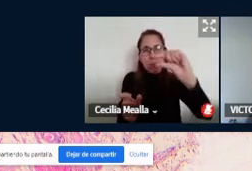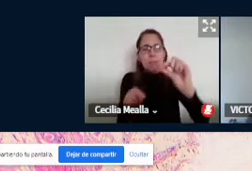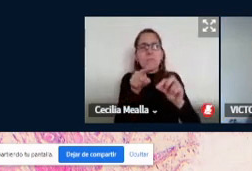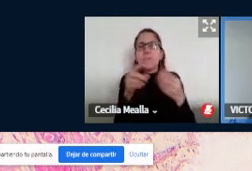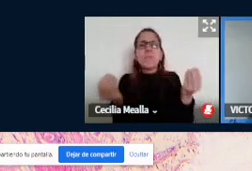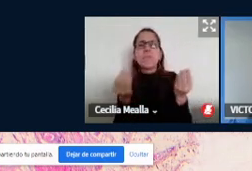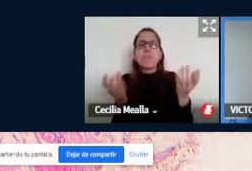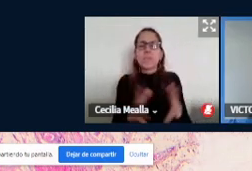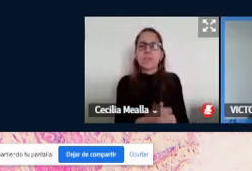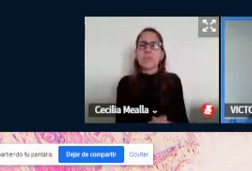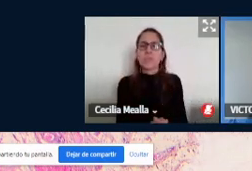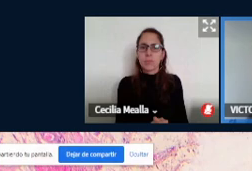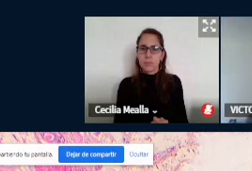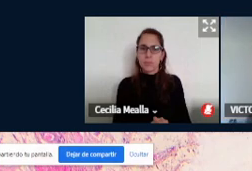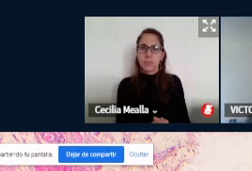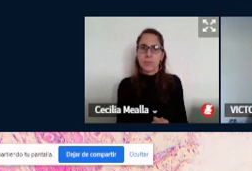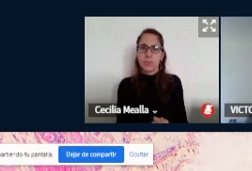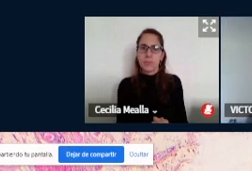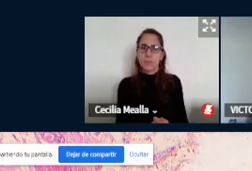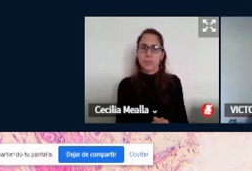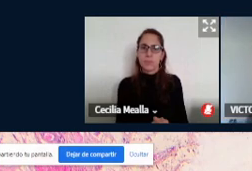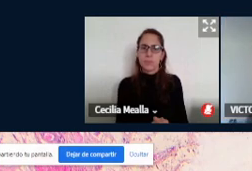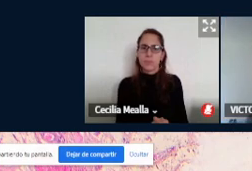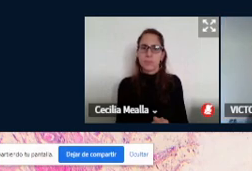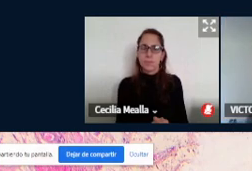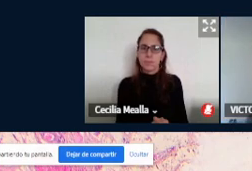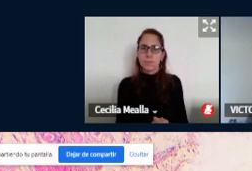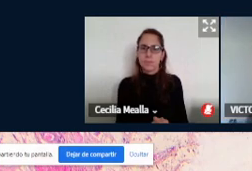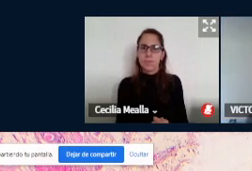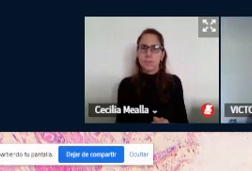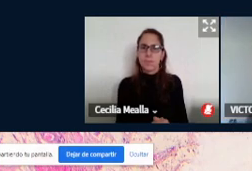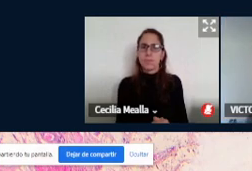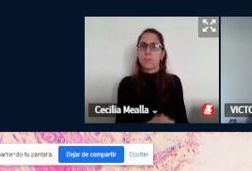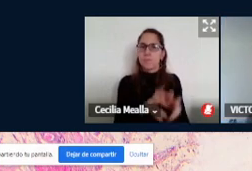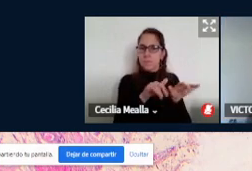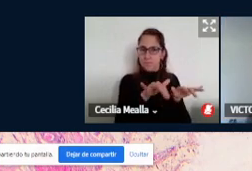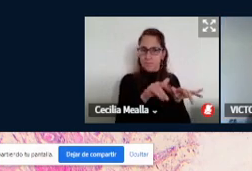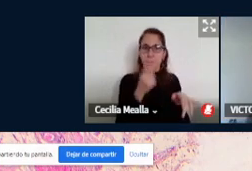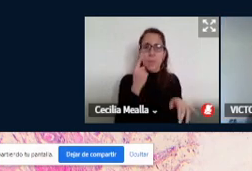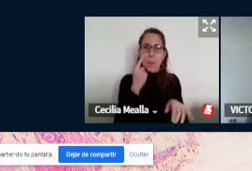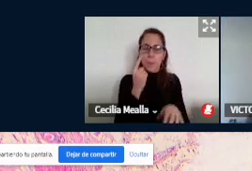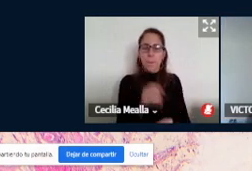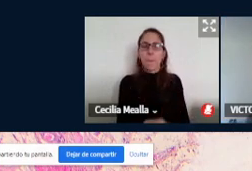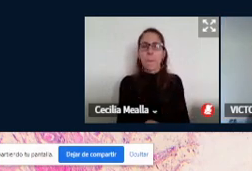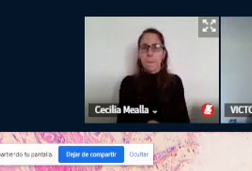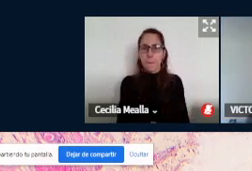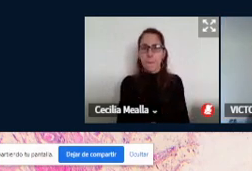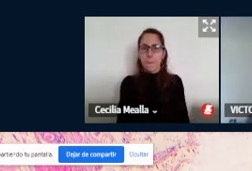¿Esa? Y ahí están escribiendo.